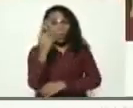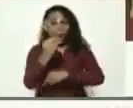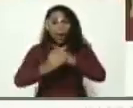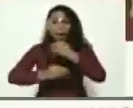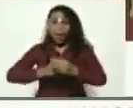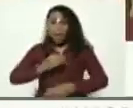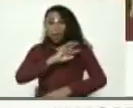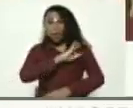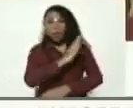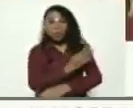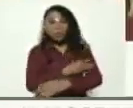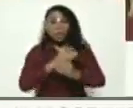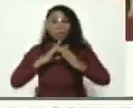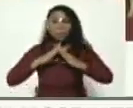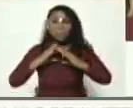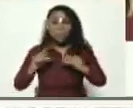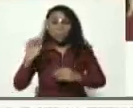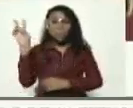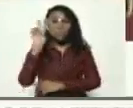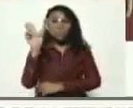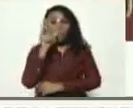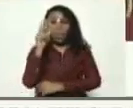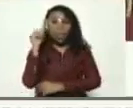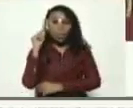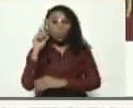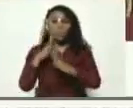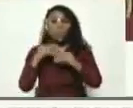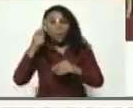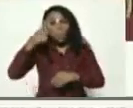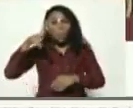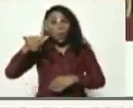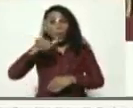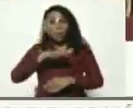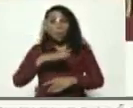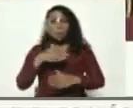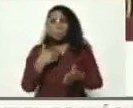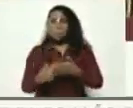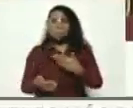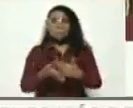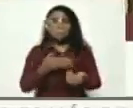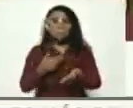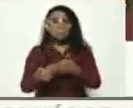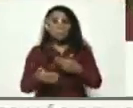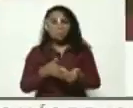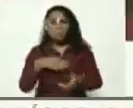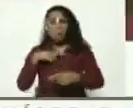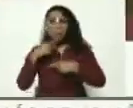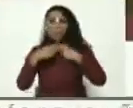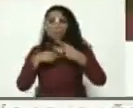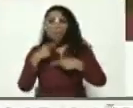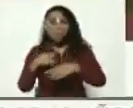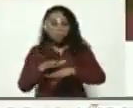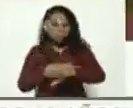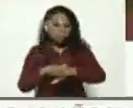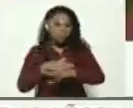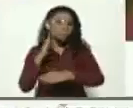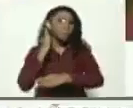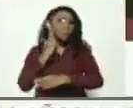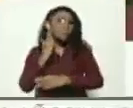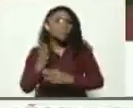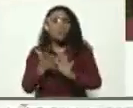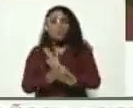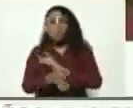las fuerzas de todos los venezolanos, de todo el pueblo, sin importar color de piel, clase social,